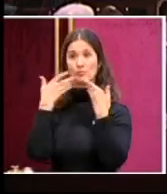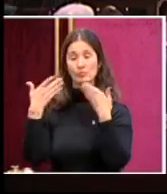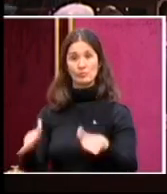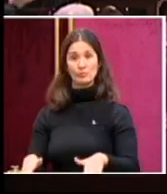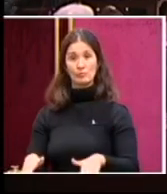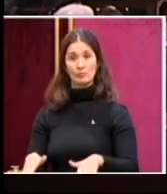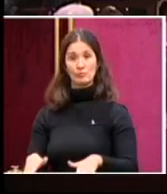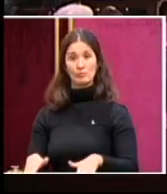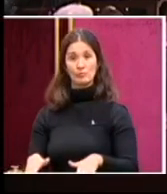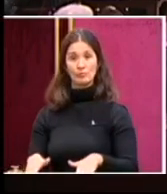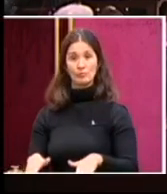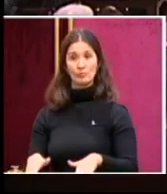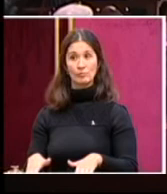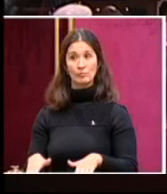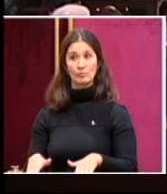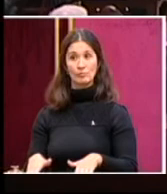¿Abstenciones?